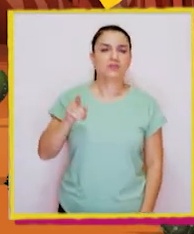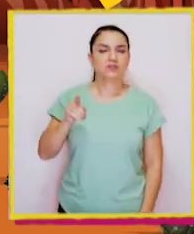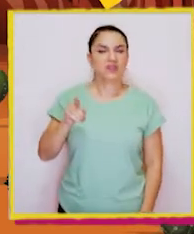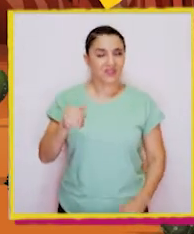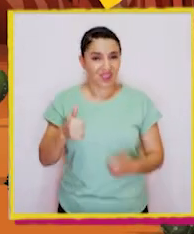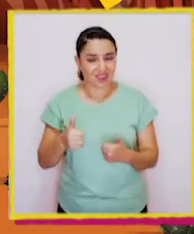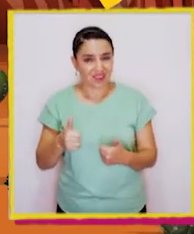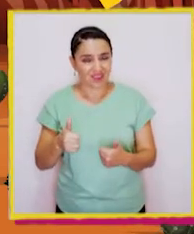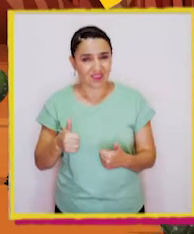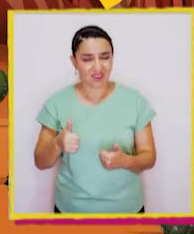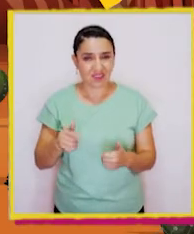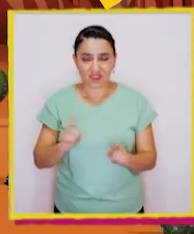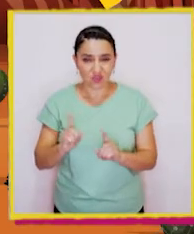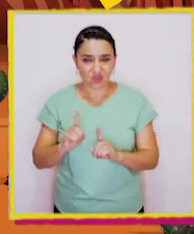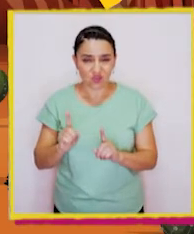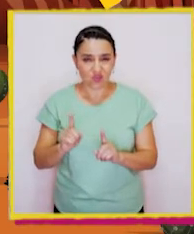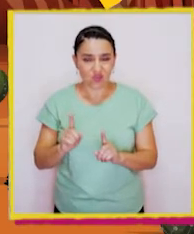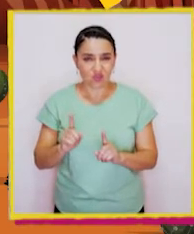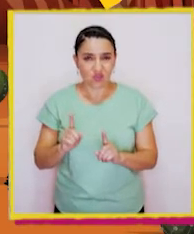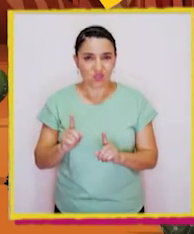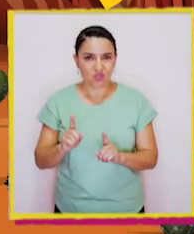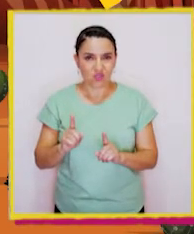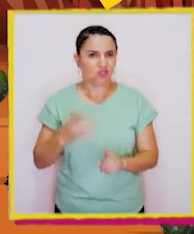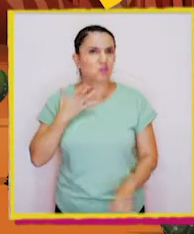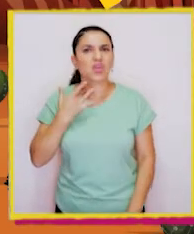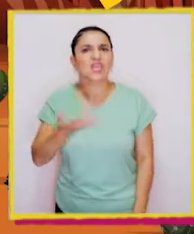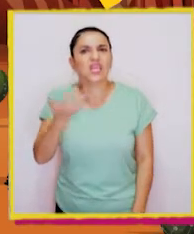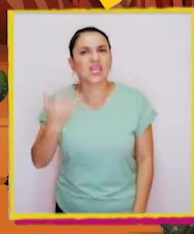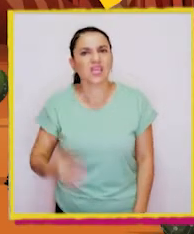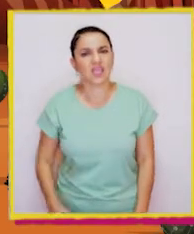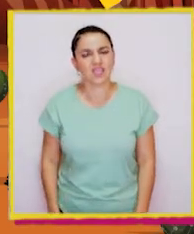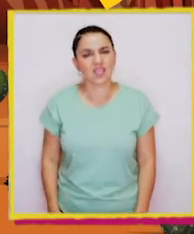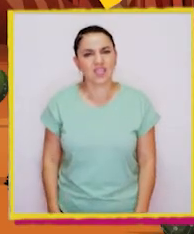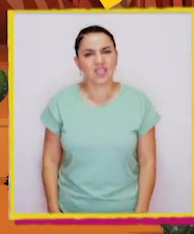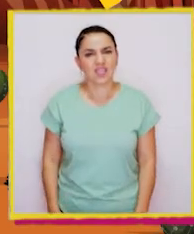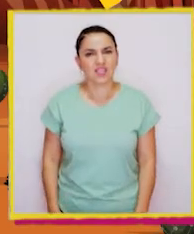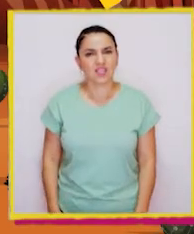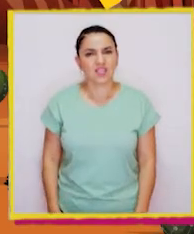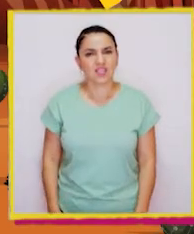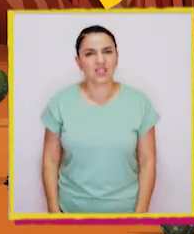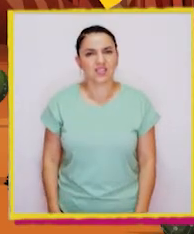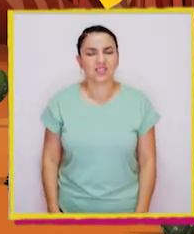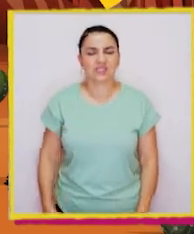bien? ¡No! ¿Por qué?